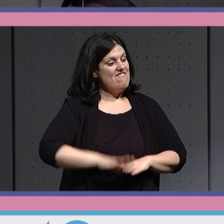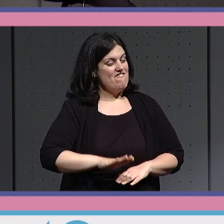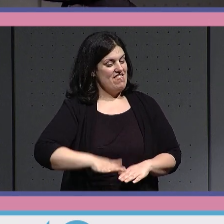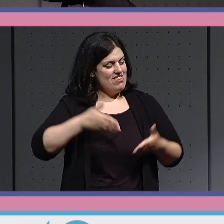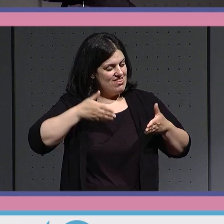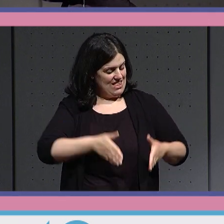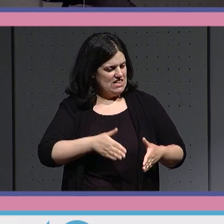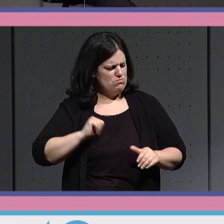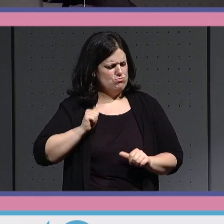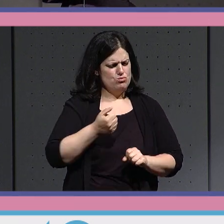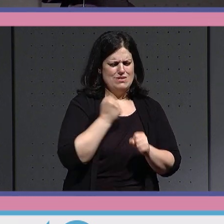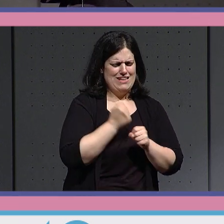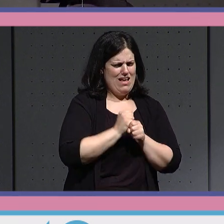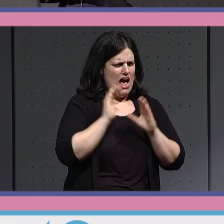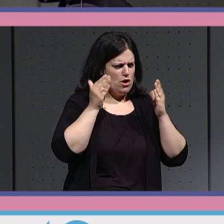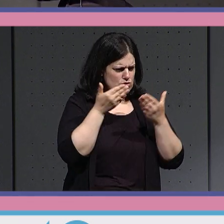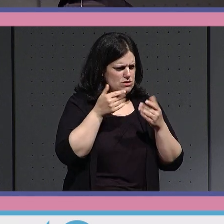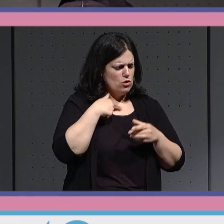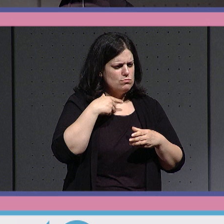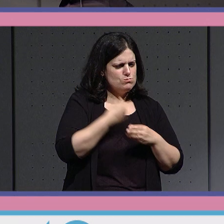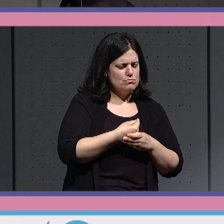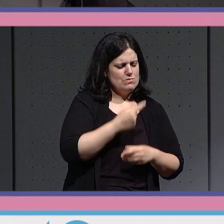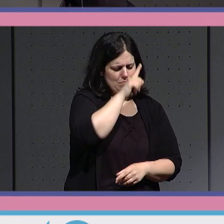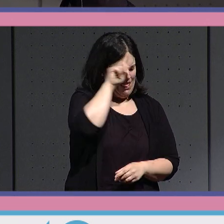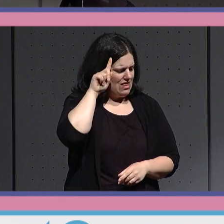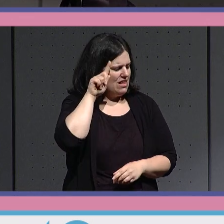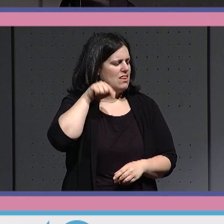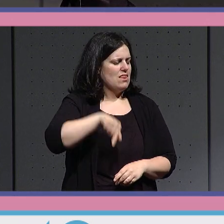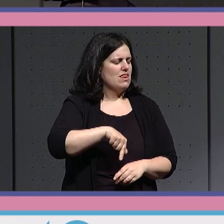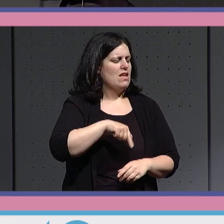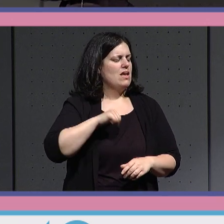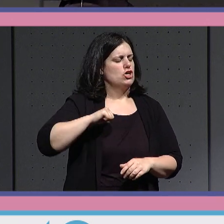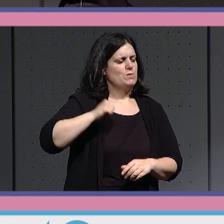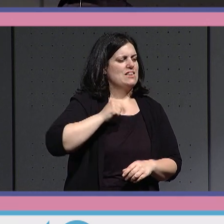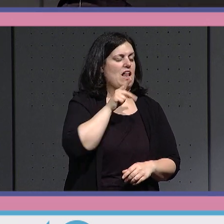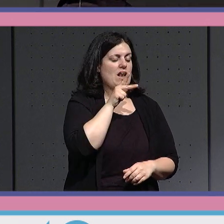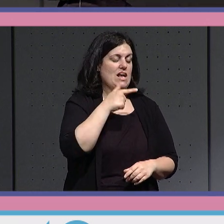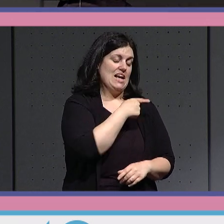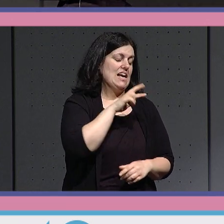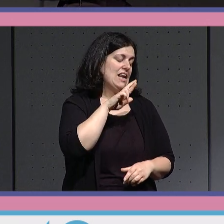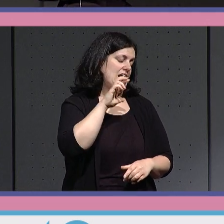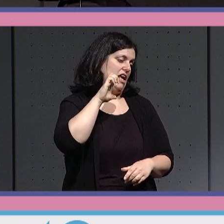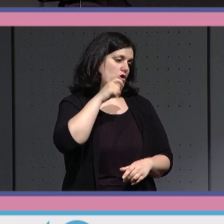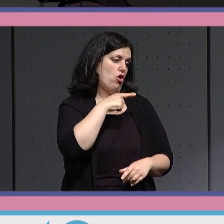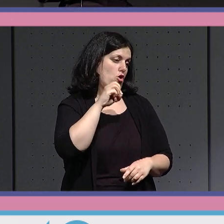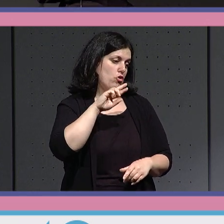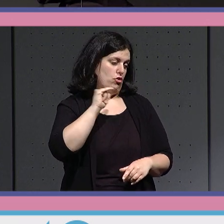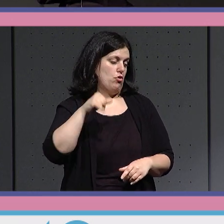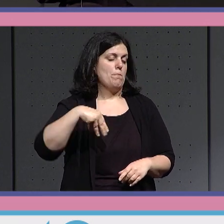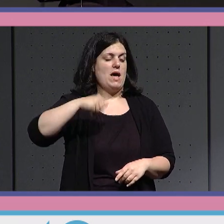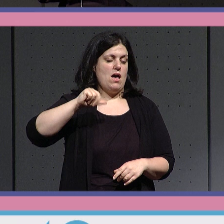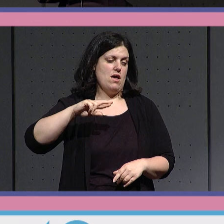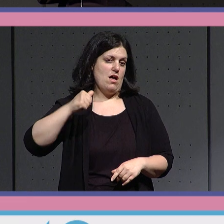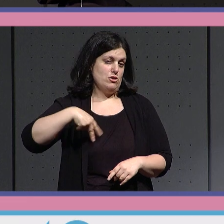mucho tiempo que trabajo con autismo en un sitio que se llama Gregorio Marañón, que es un hospital grande de Madrid, donde hace 10 años